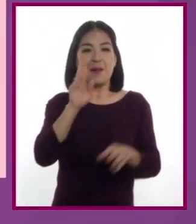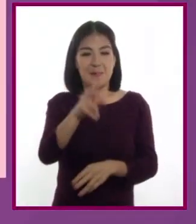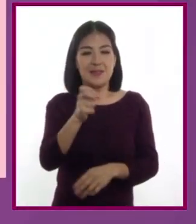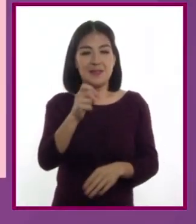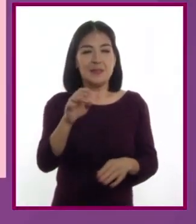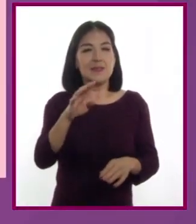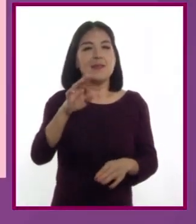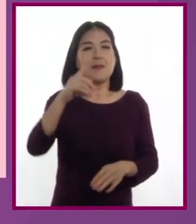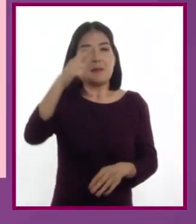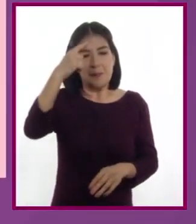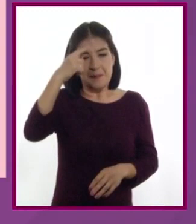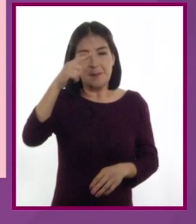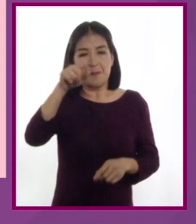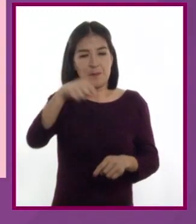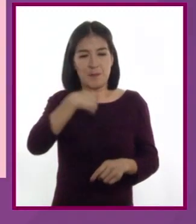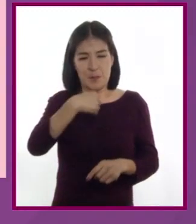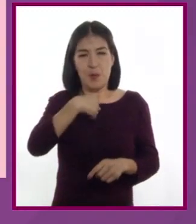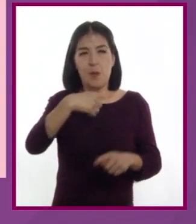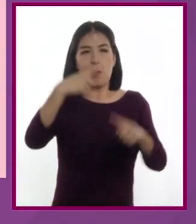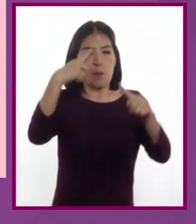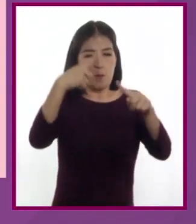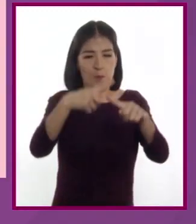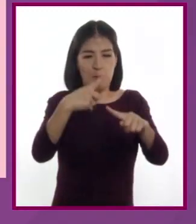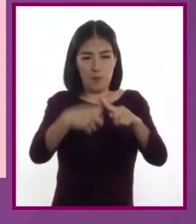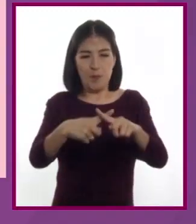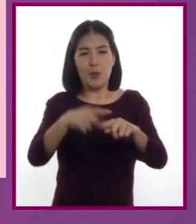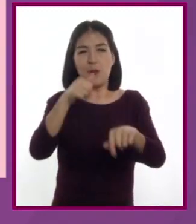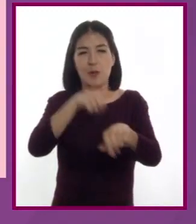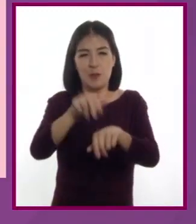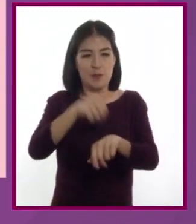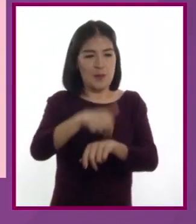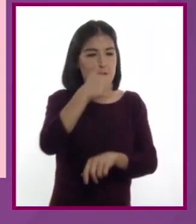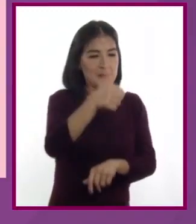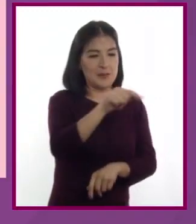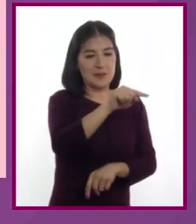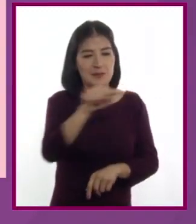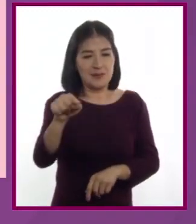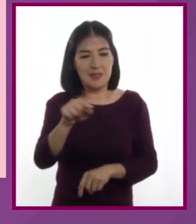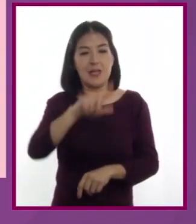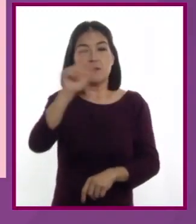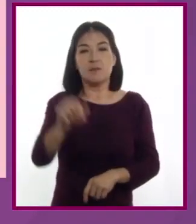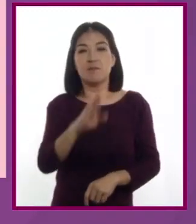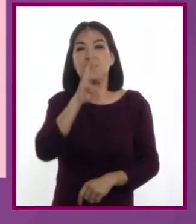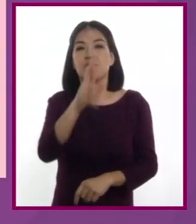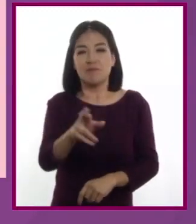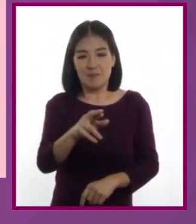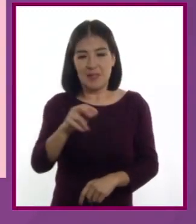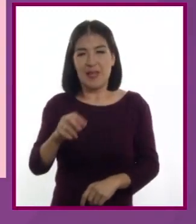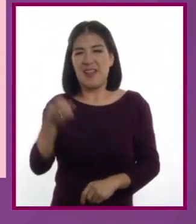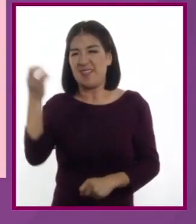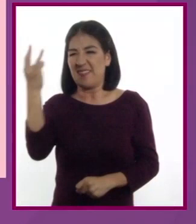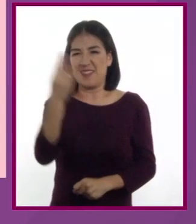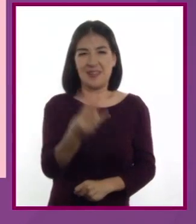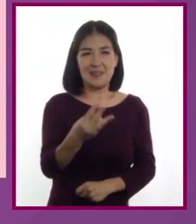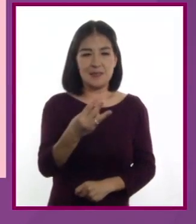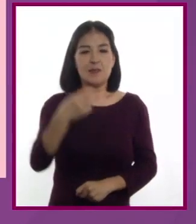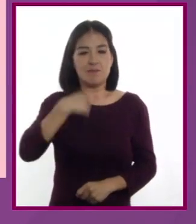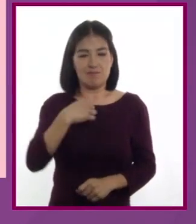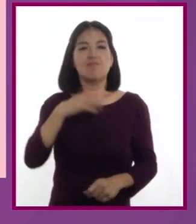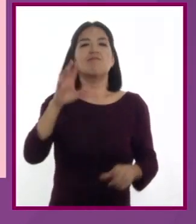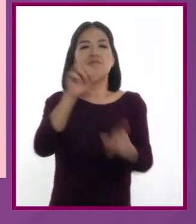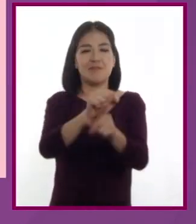dice: si multiplico un número por 6 negativo y al resultado le sumo 3, obtengo